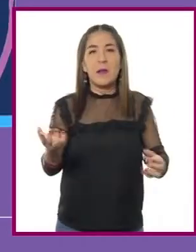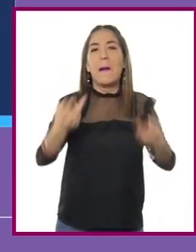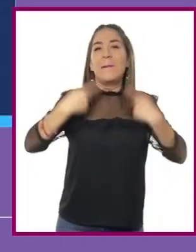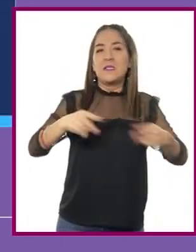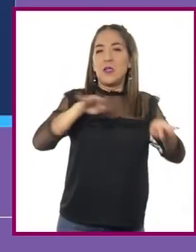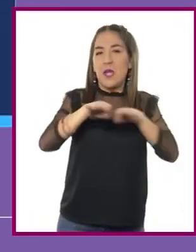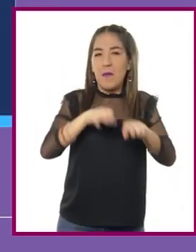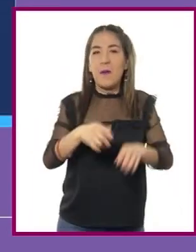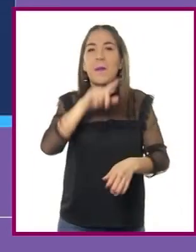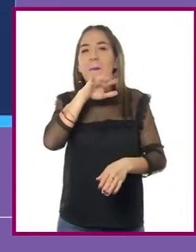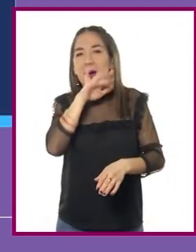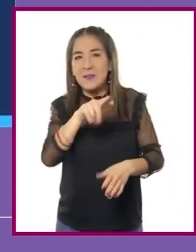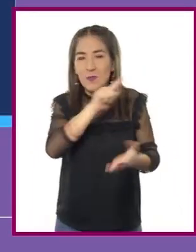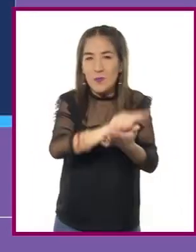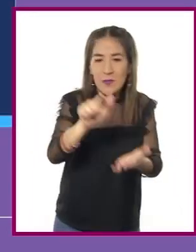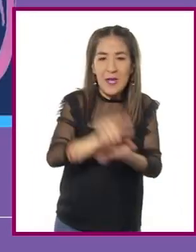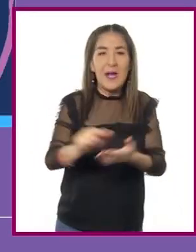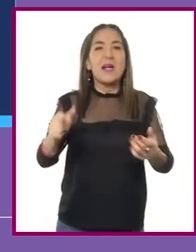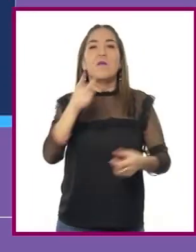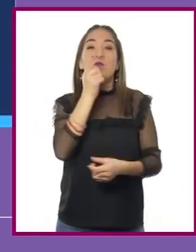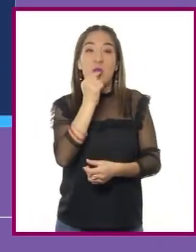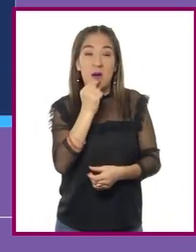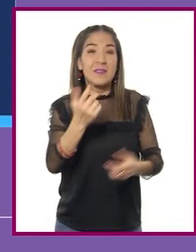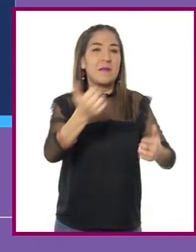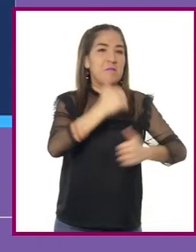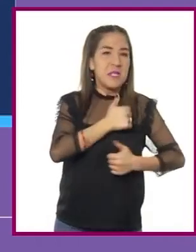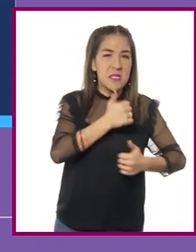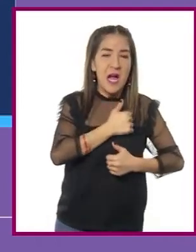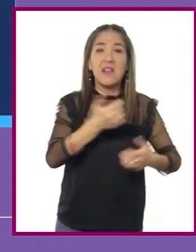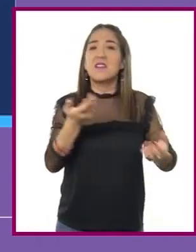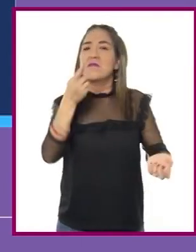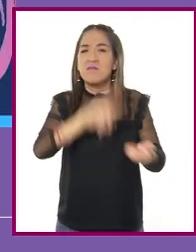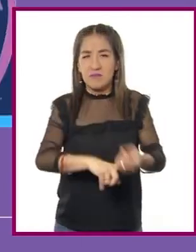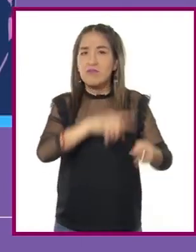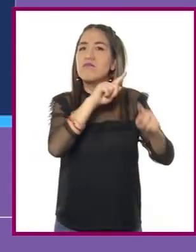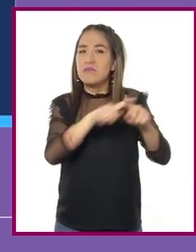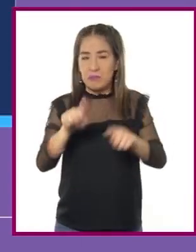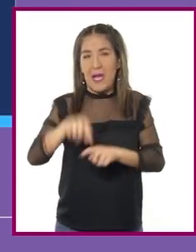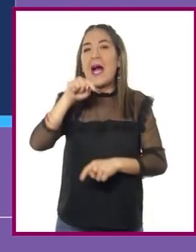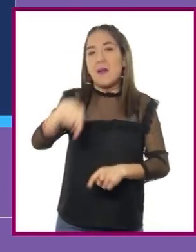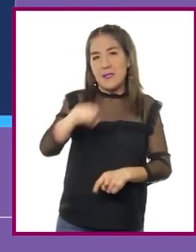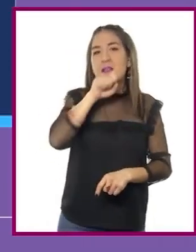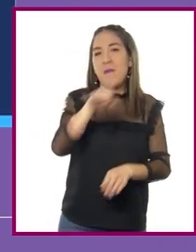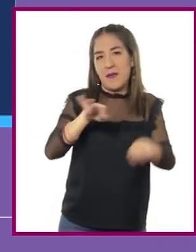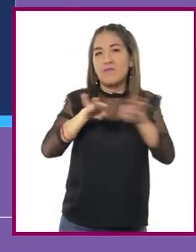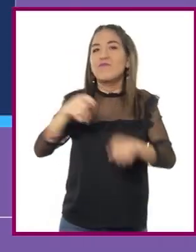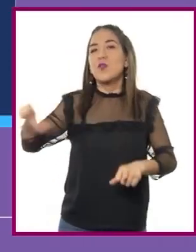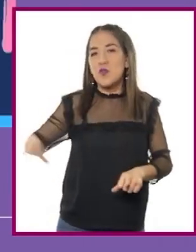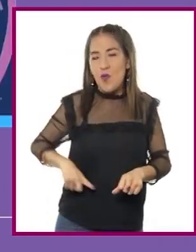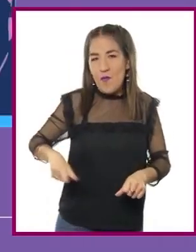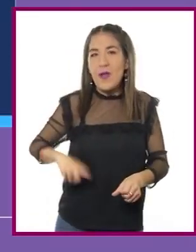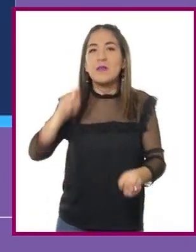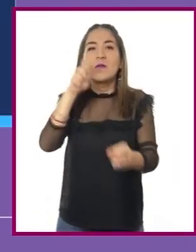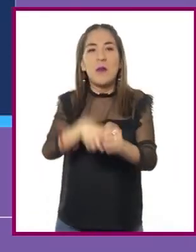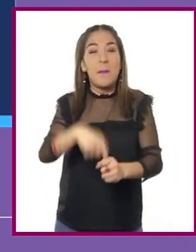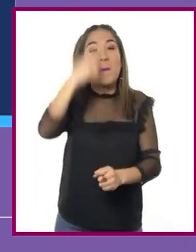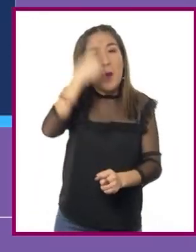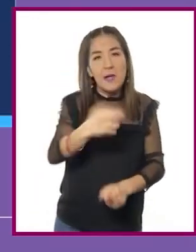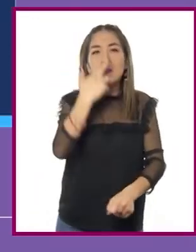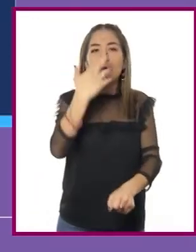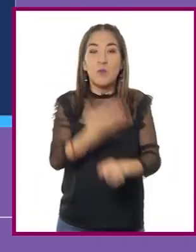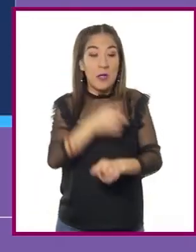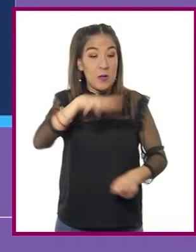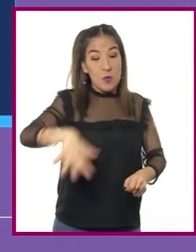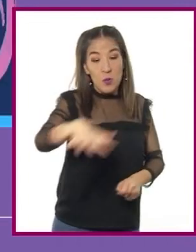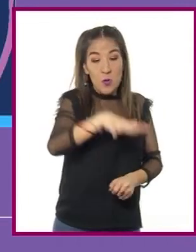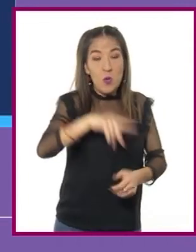basura, las fuerzas de seguridad, entre otros, también lo son, ya que se encargan de que nuestro municipio marche